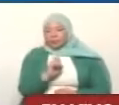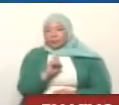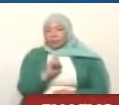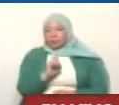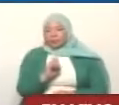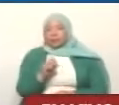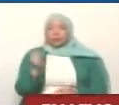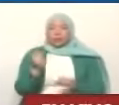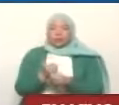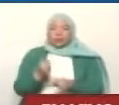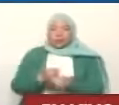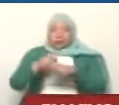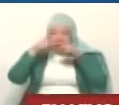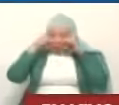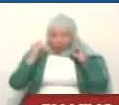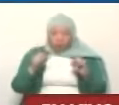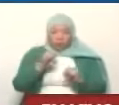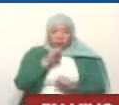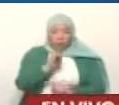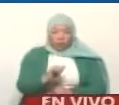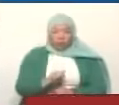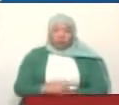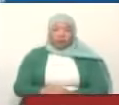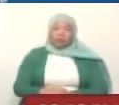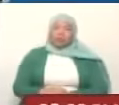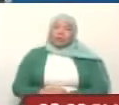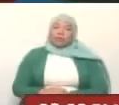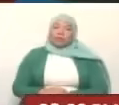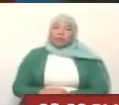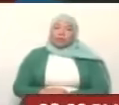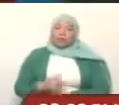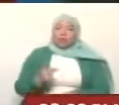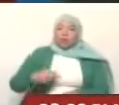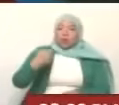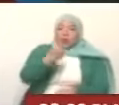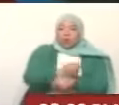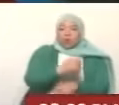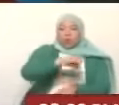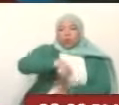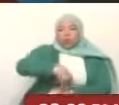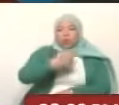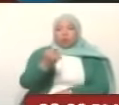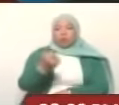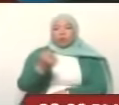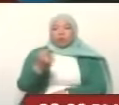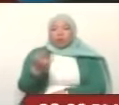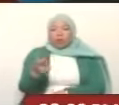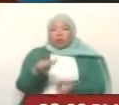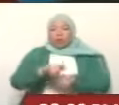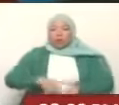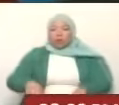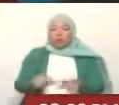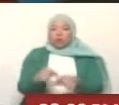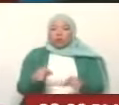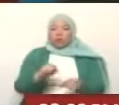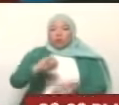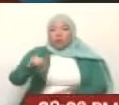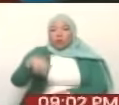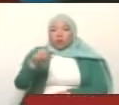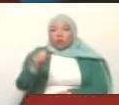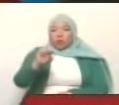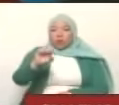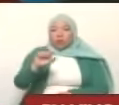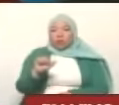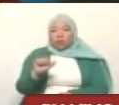ingeniera profesional en informática, egresada de la Universidad Politécnica Territorial José